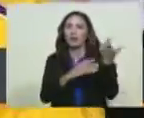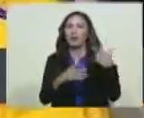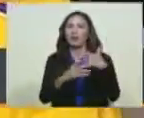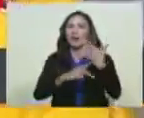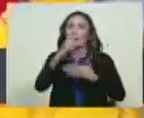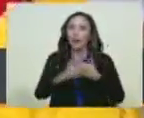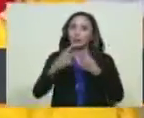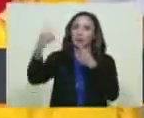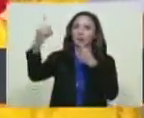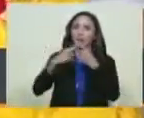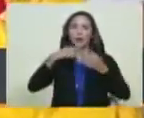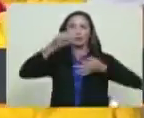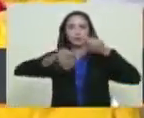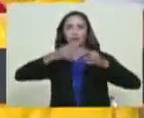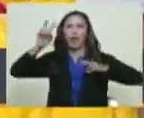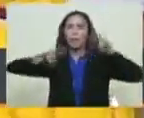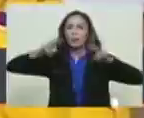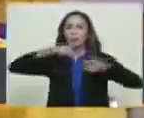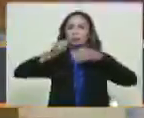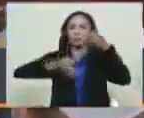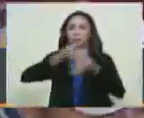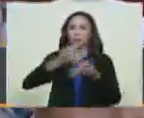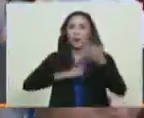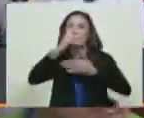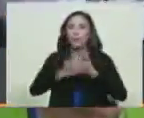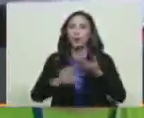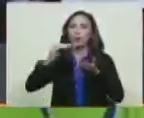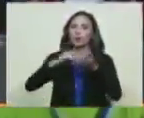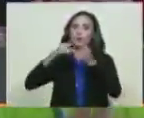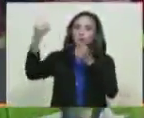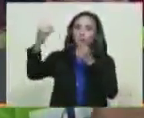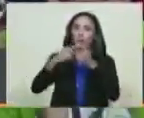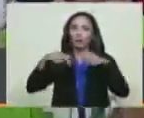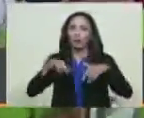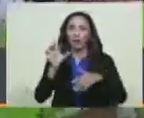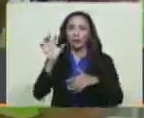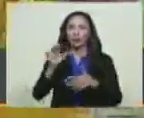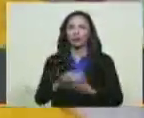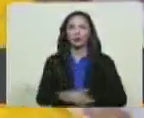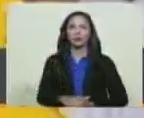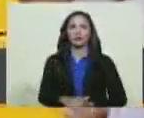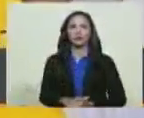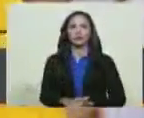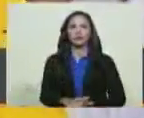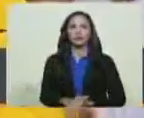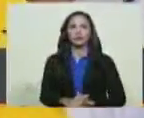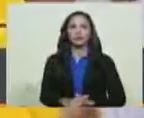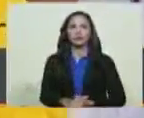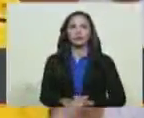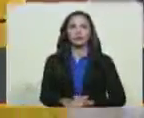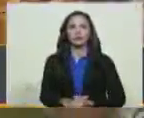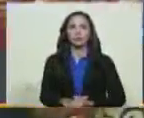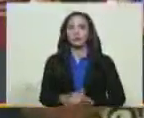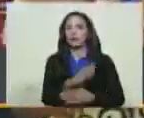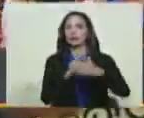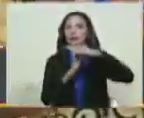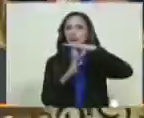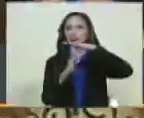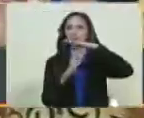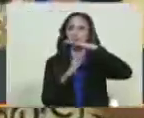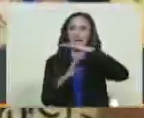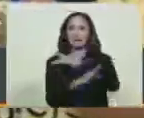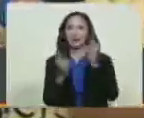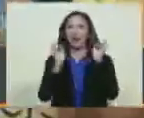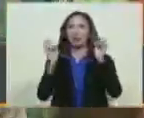exposición sobre este plan vuelta a la patria la migración y todo